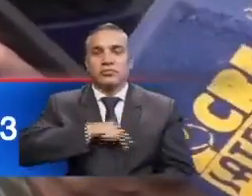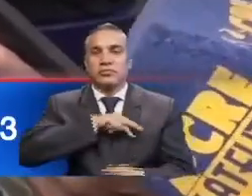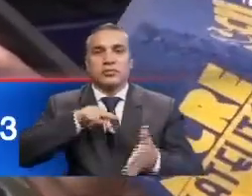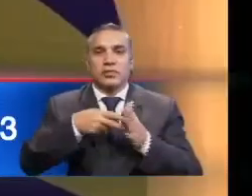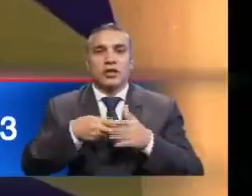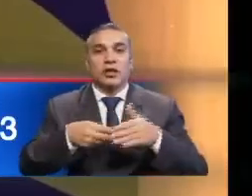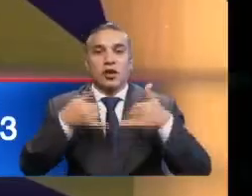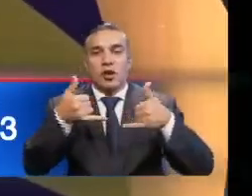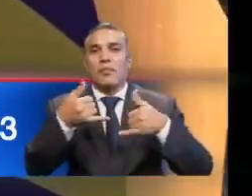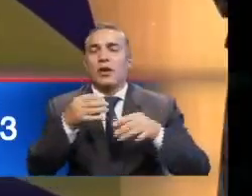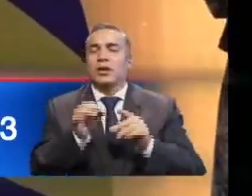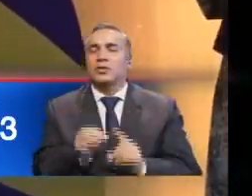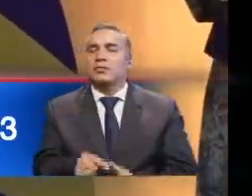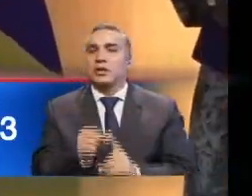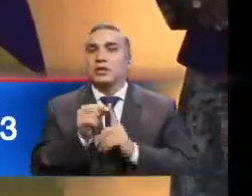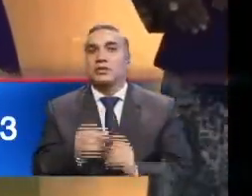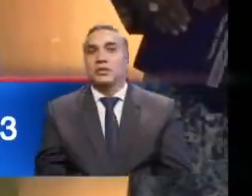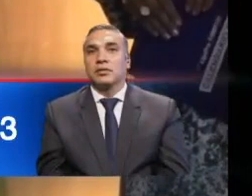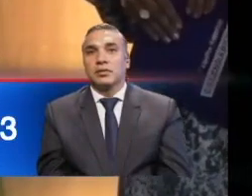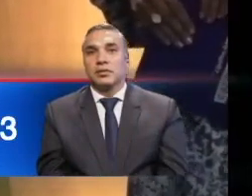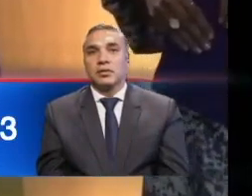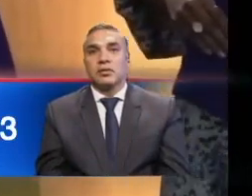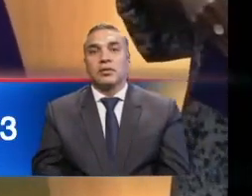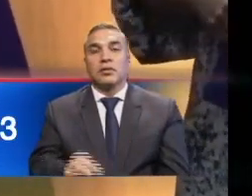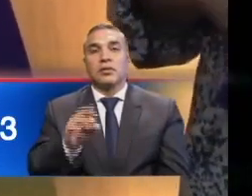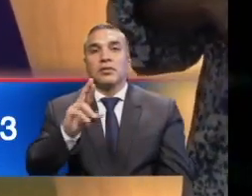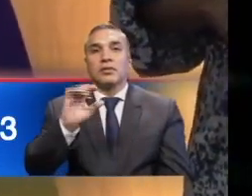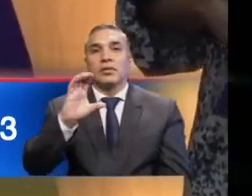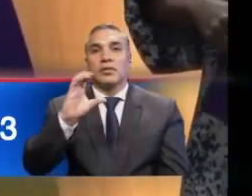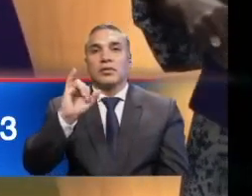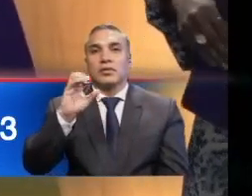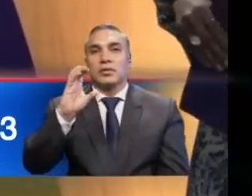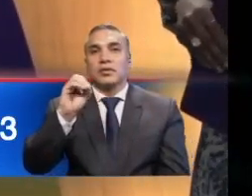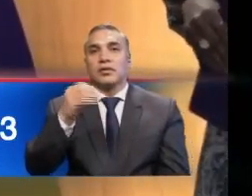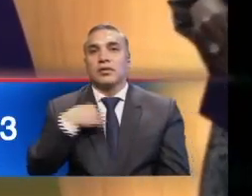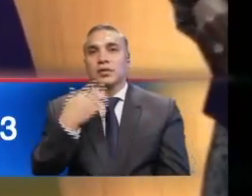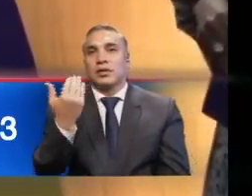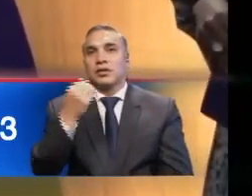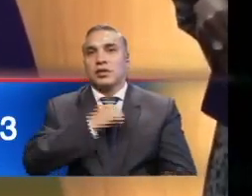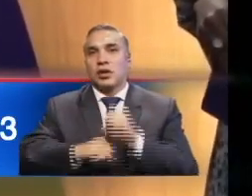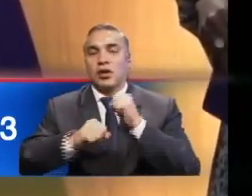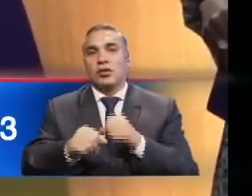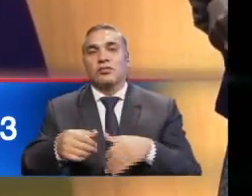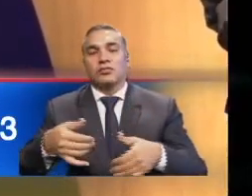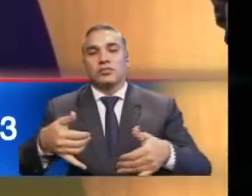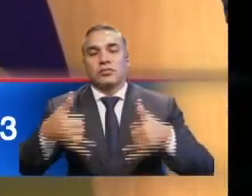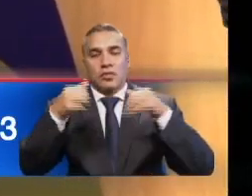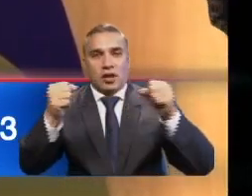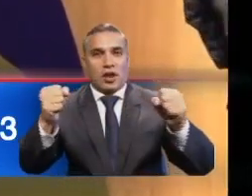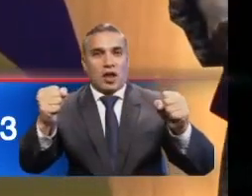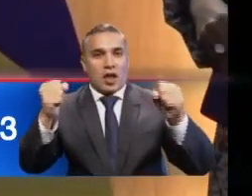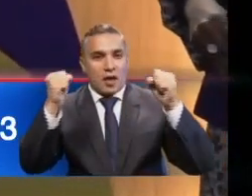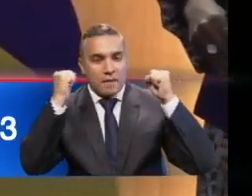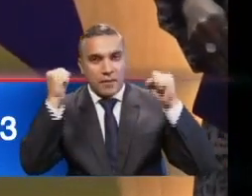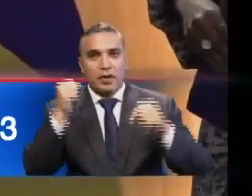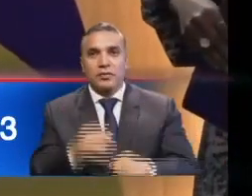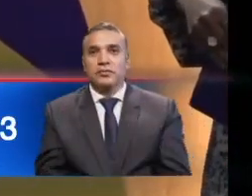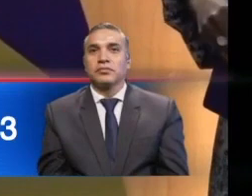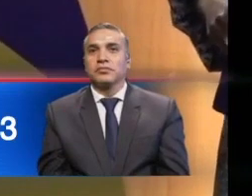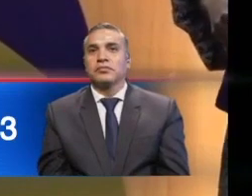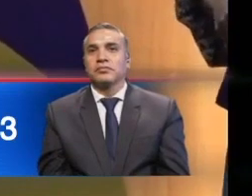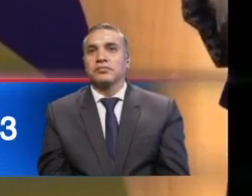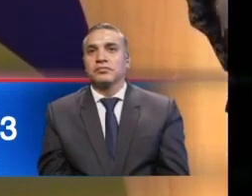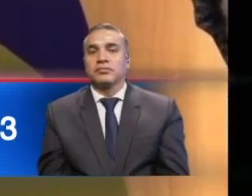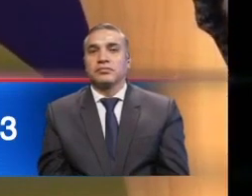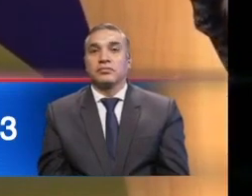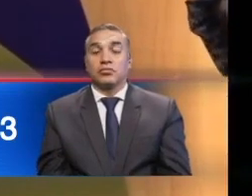primer nivel. El polaco Francisco Freduszewski anotó 15 goles, levantó el trofeo de campeón y resaltó de